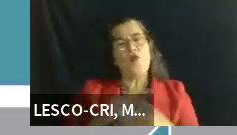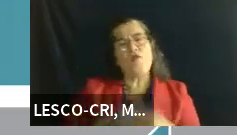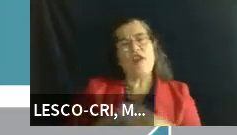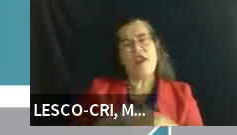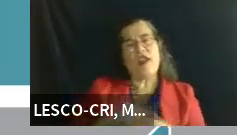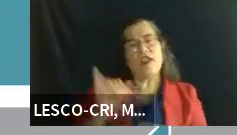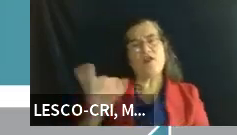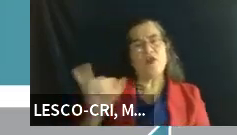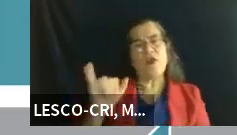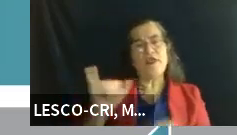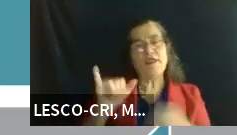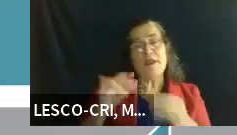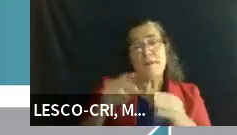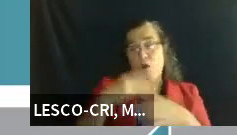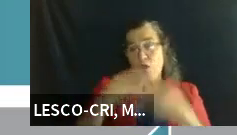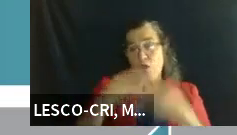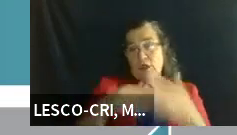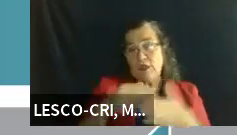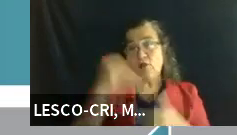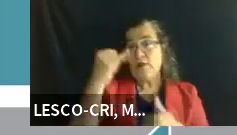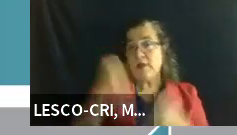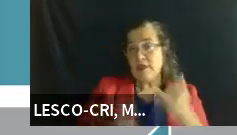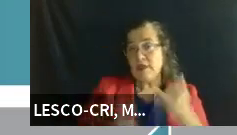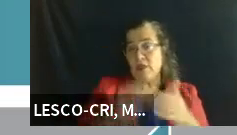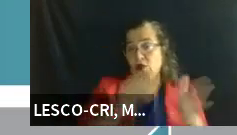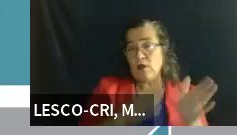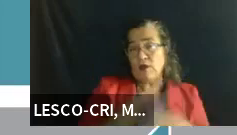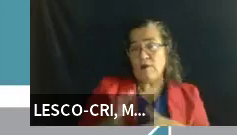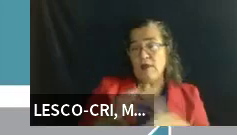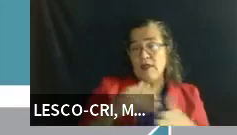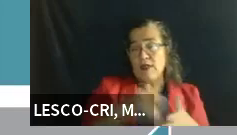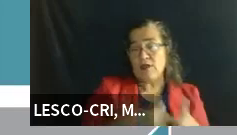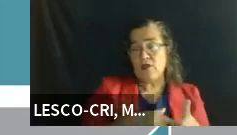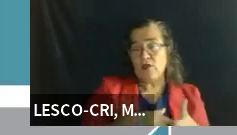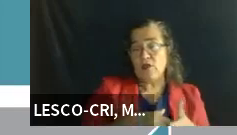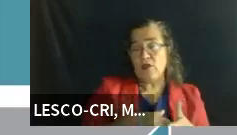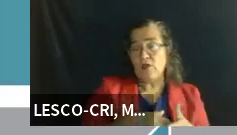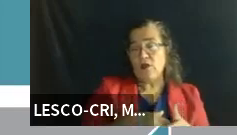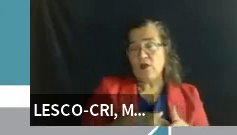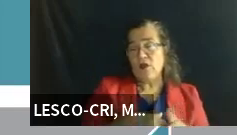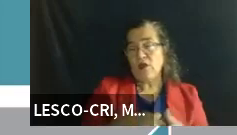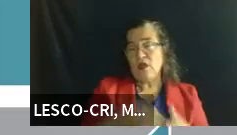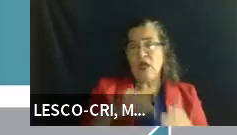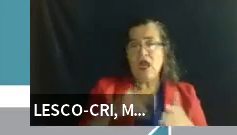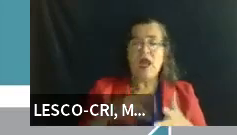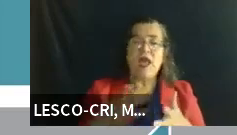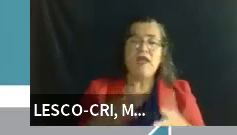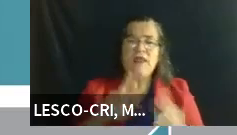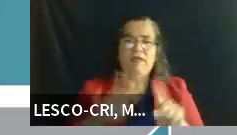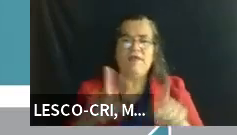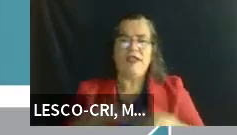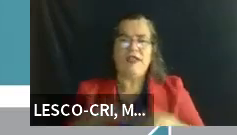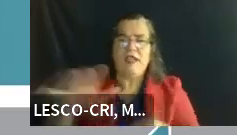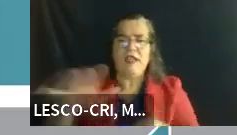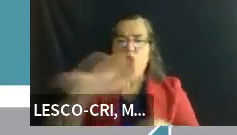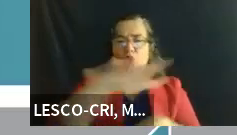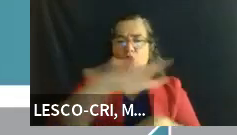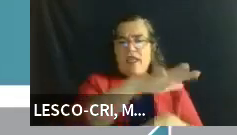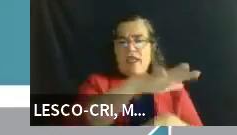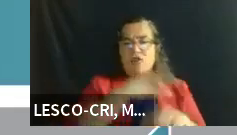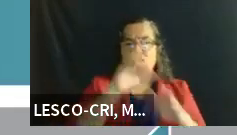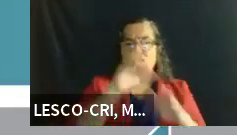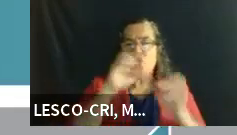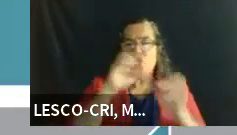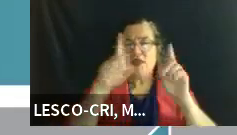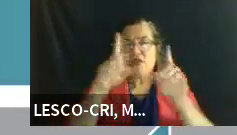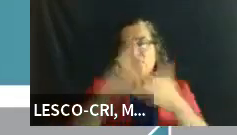proceso formativo prescripto en el plan de estudios y actuado en los distintos contextos de educación universitaria?